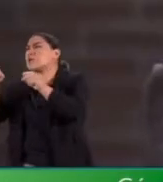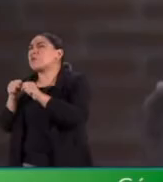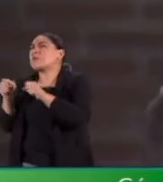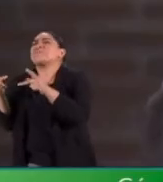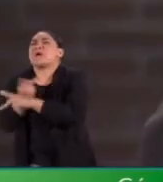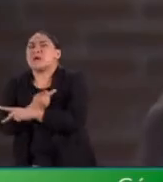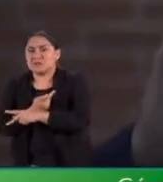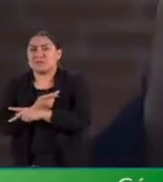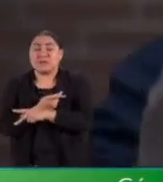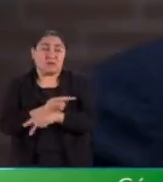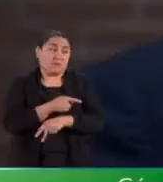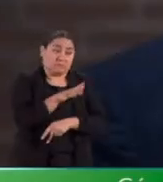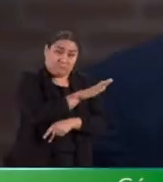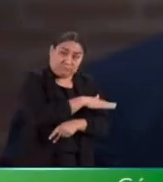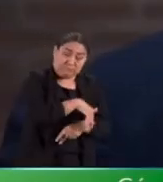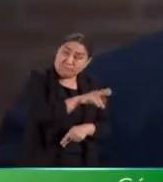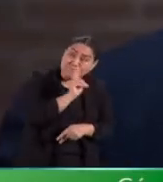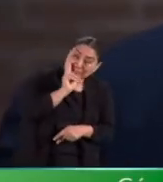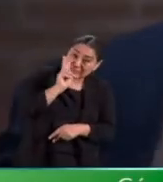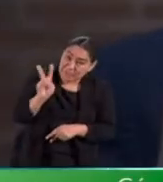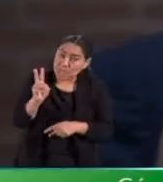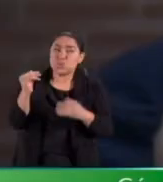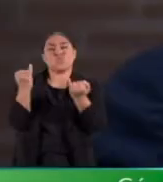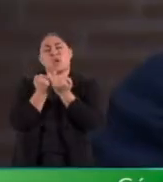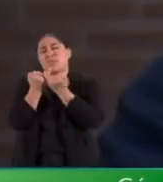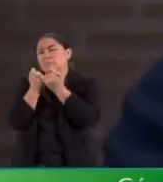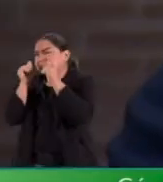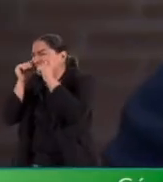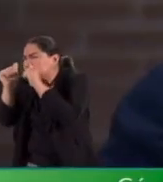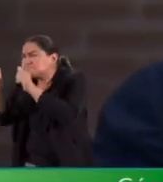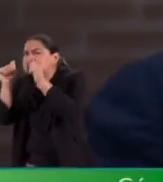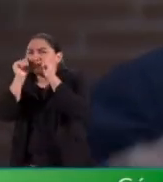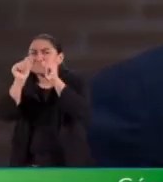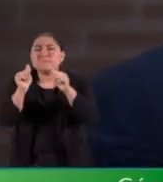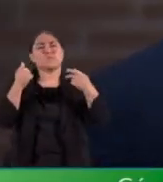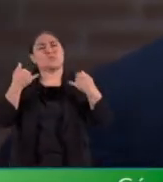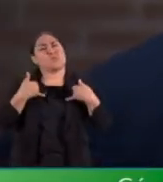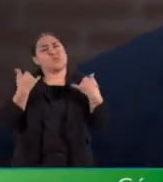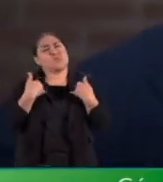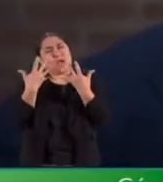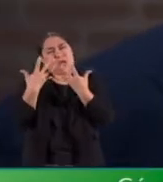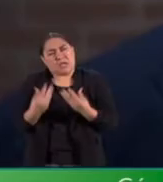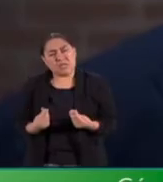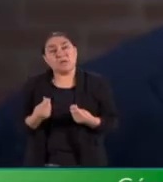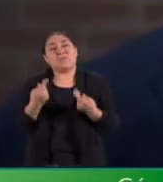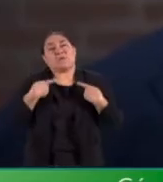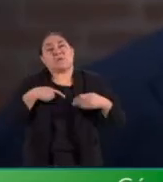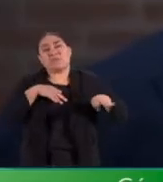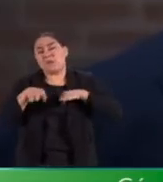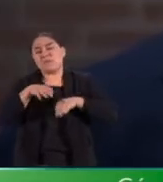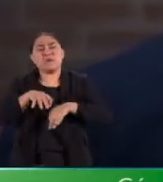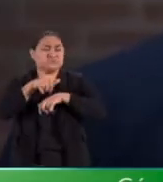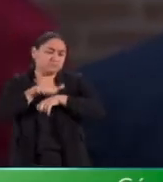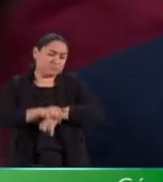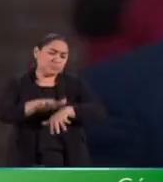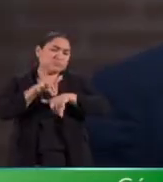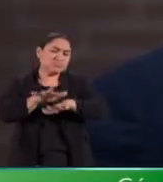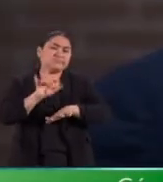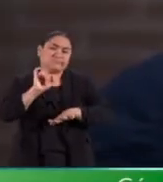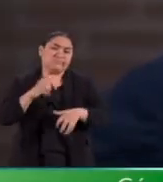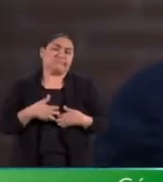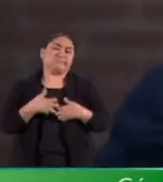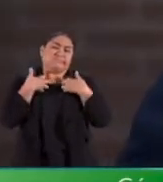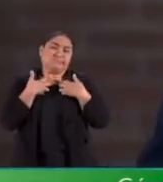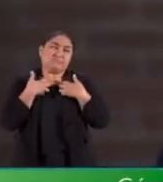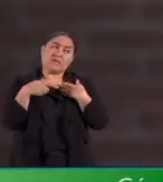volteen, escúchenlos. Escuchen esos miles de jóvenes y trabajadores que marchan indignados.